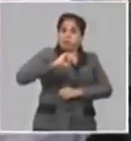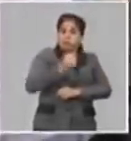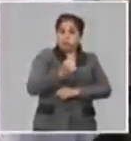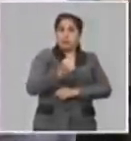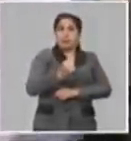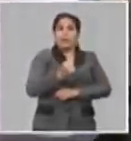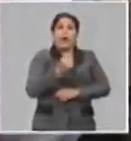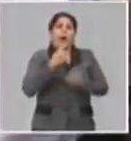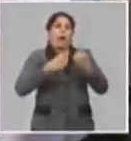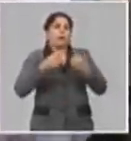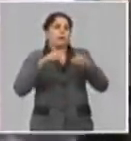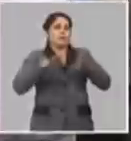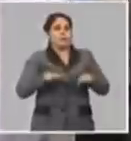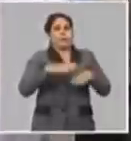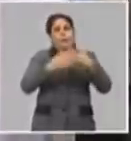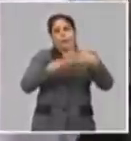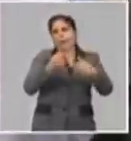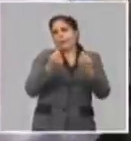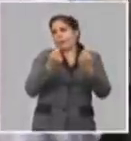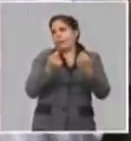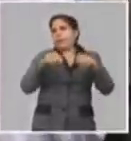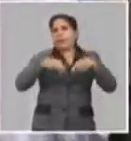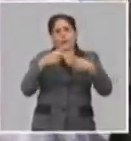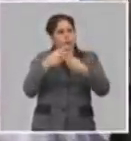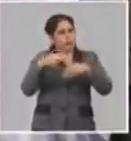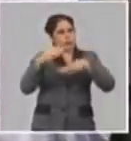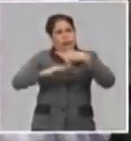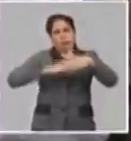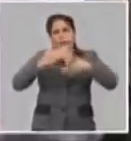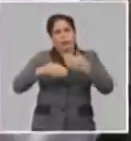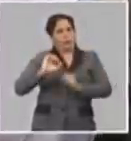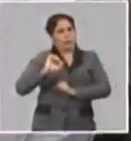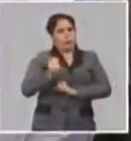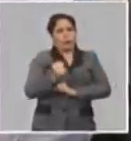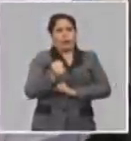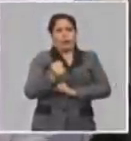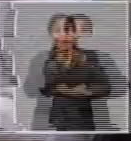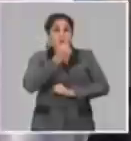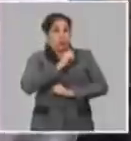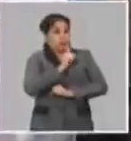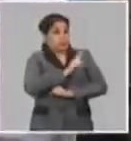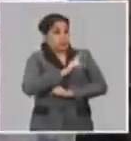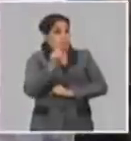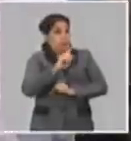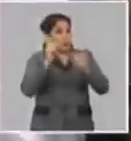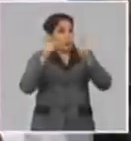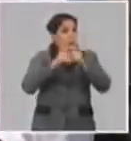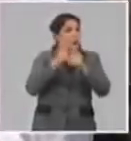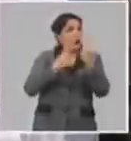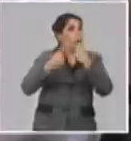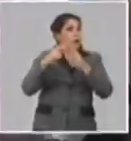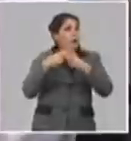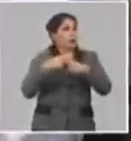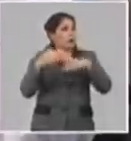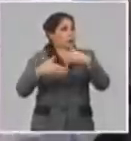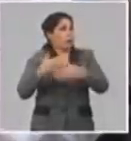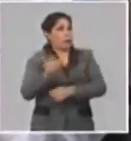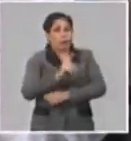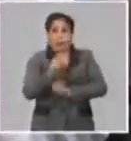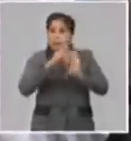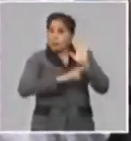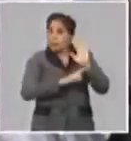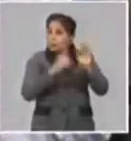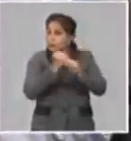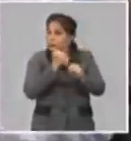de oferta, por restricciones monetarias que tenemos que resolver también, que no son sencillas, no dependen de una reunión ni de una resolución, llevan